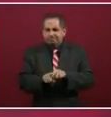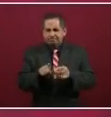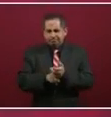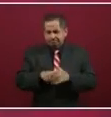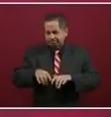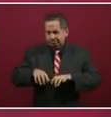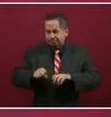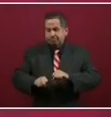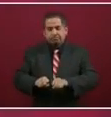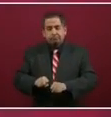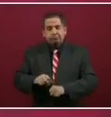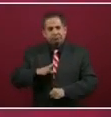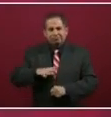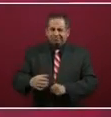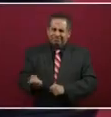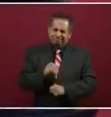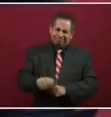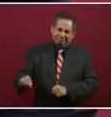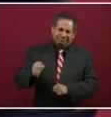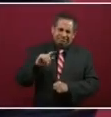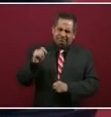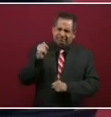tienen toda la tecnología